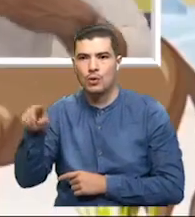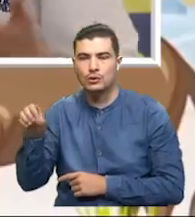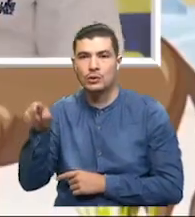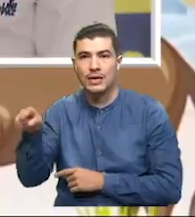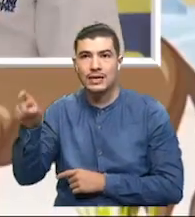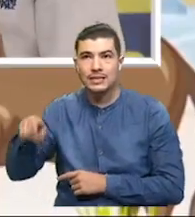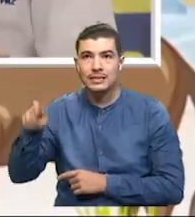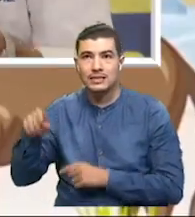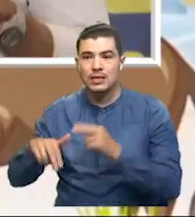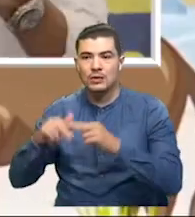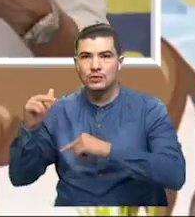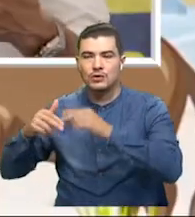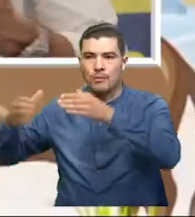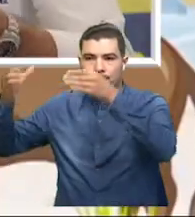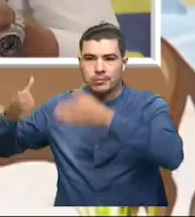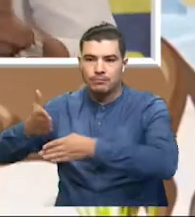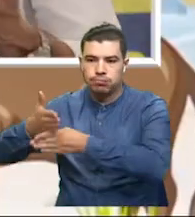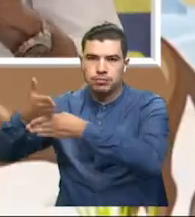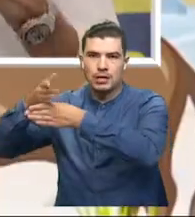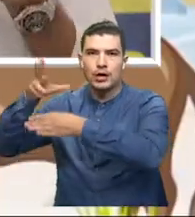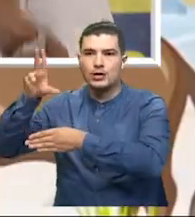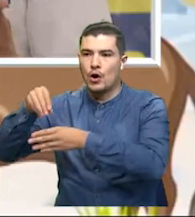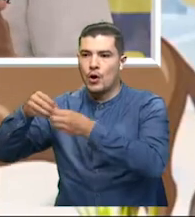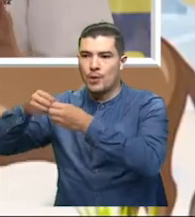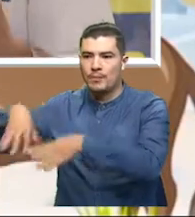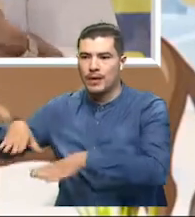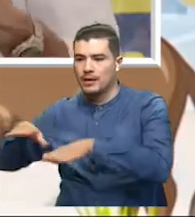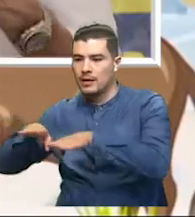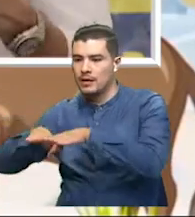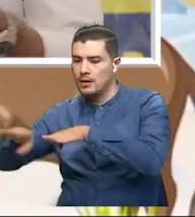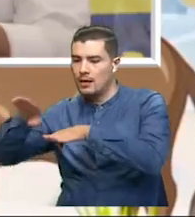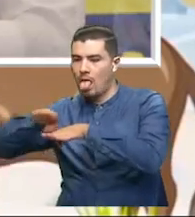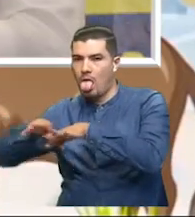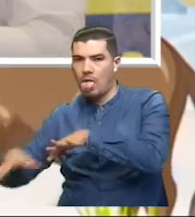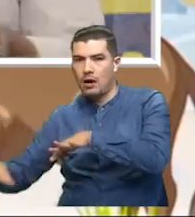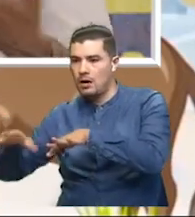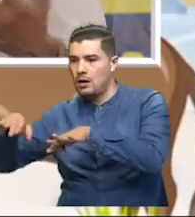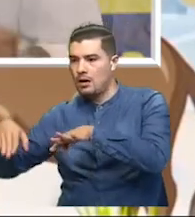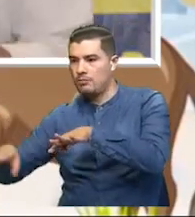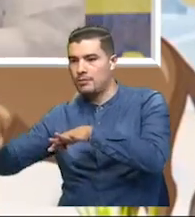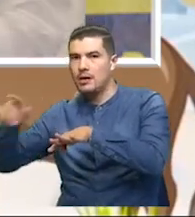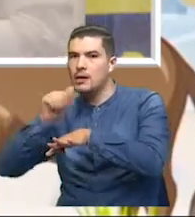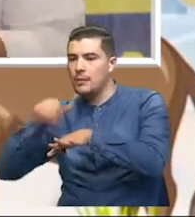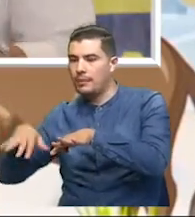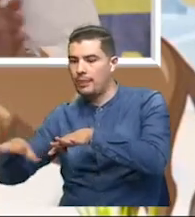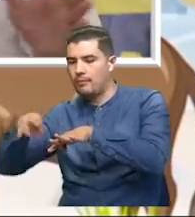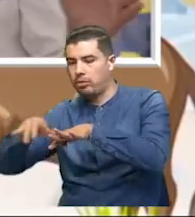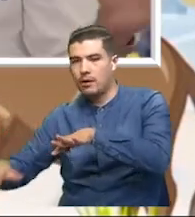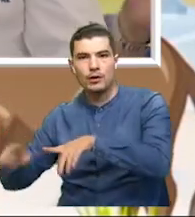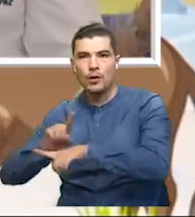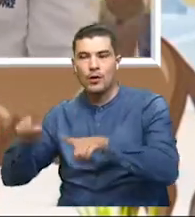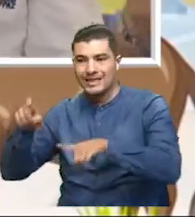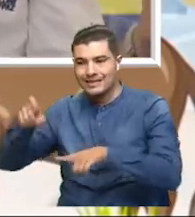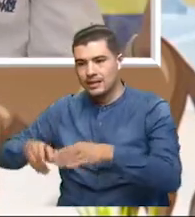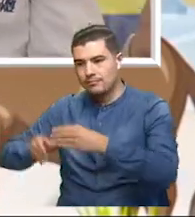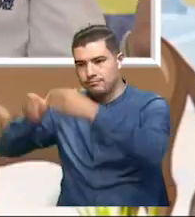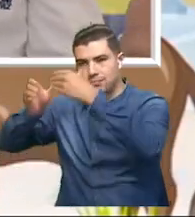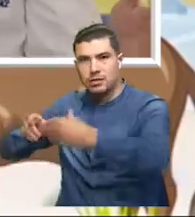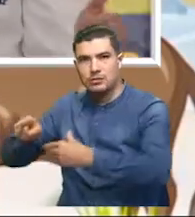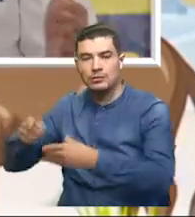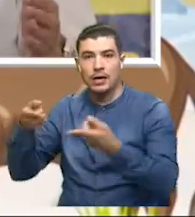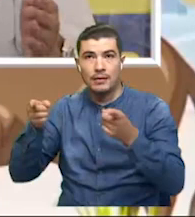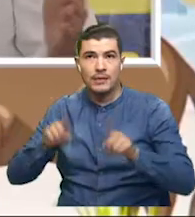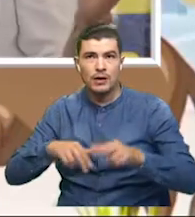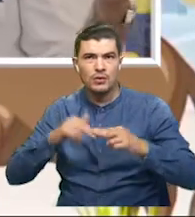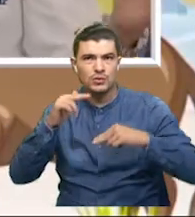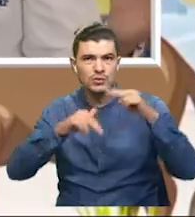una pantalla anclada para que no tengamos la pérdida de la banca, y obviamente conectar en varios puntos infraestructura